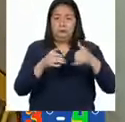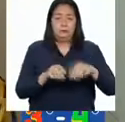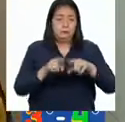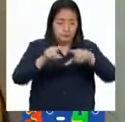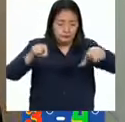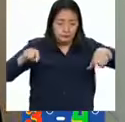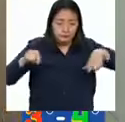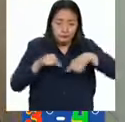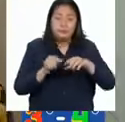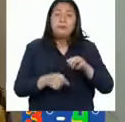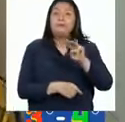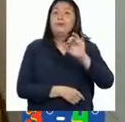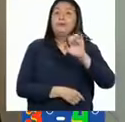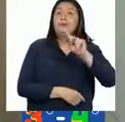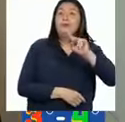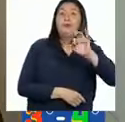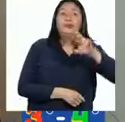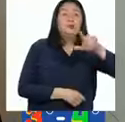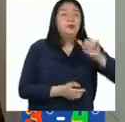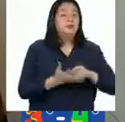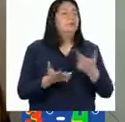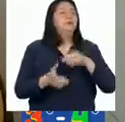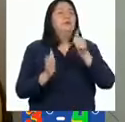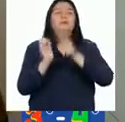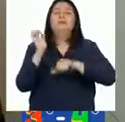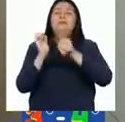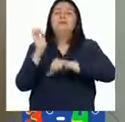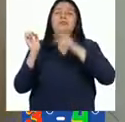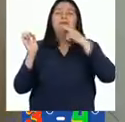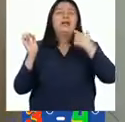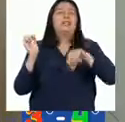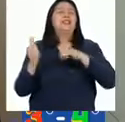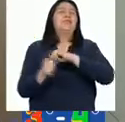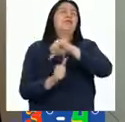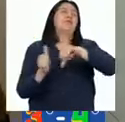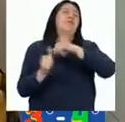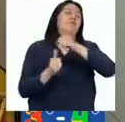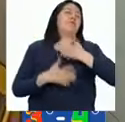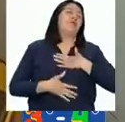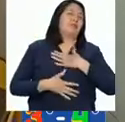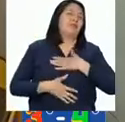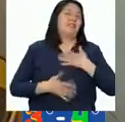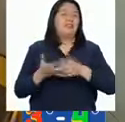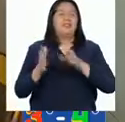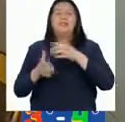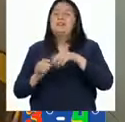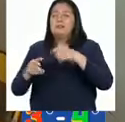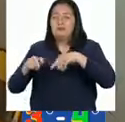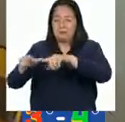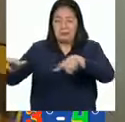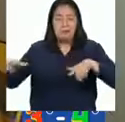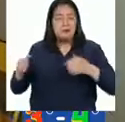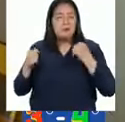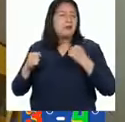mi hermana hemos pasado momentos divirtiéndonos y columpiándonos en mi patio personal.